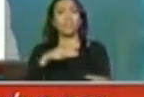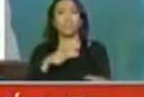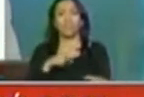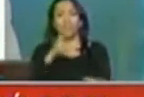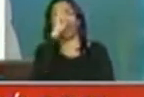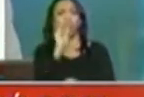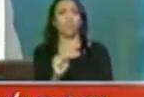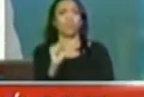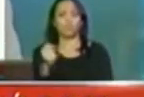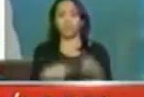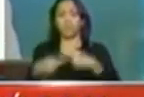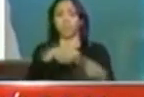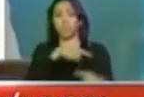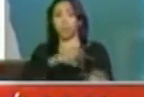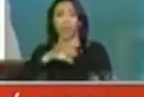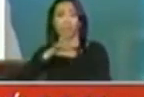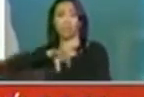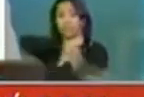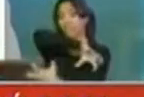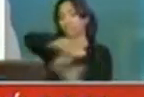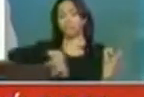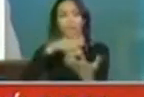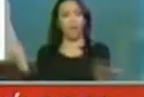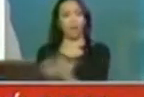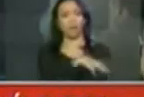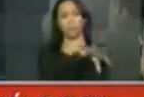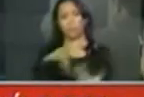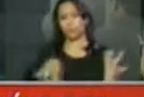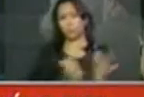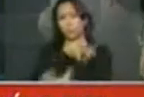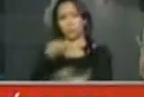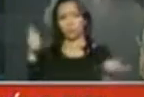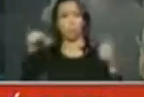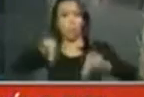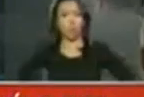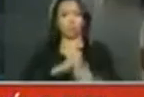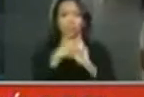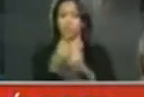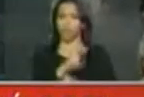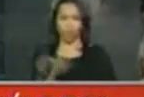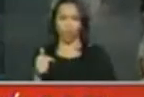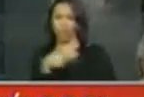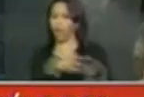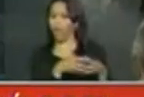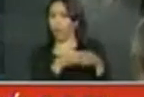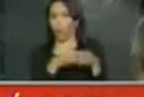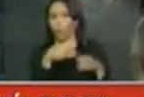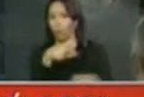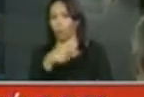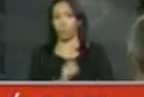y no van a tener fuerza política para provocar el caos y la confusión social.